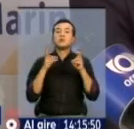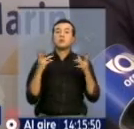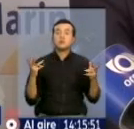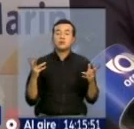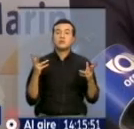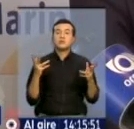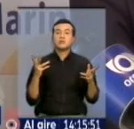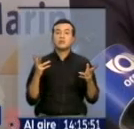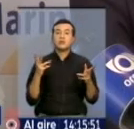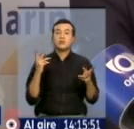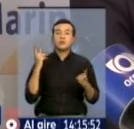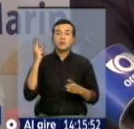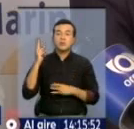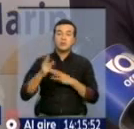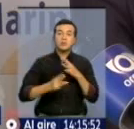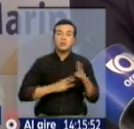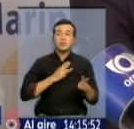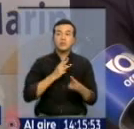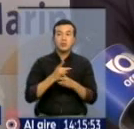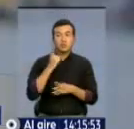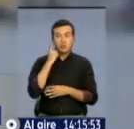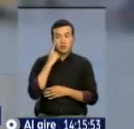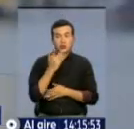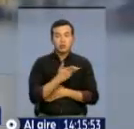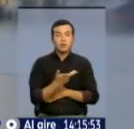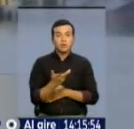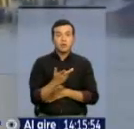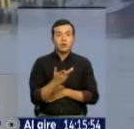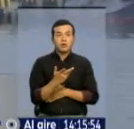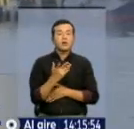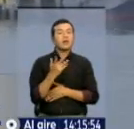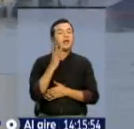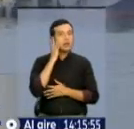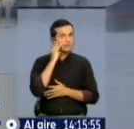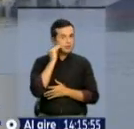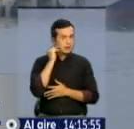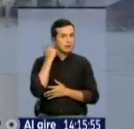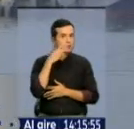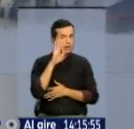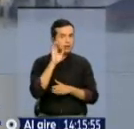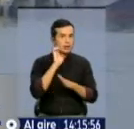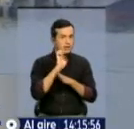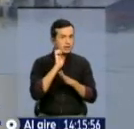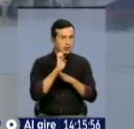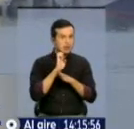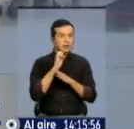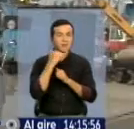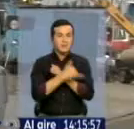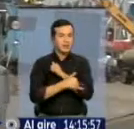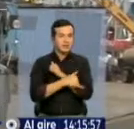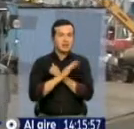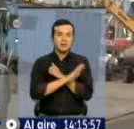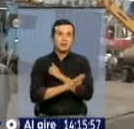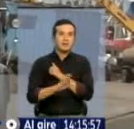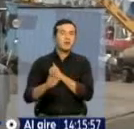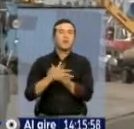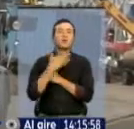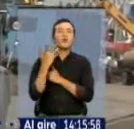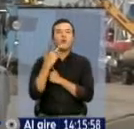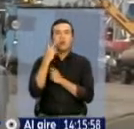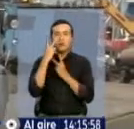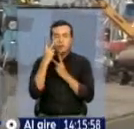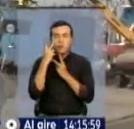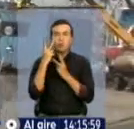los mercados globales poder incidir. Una de las experiencias que Ecuador comparte con los demás países es la aplicación de vedas,